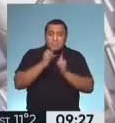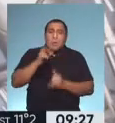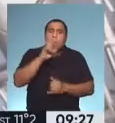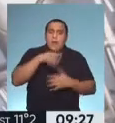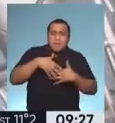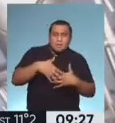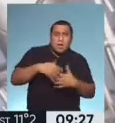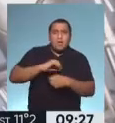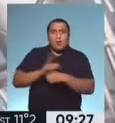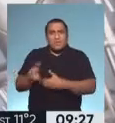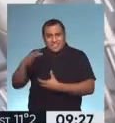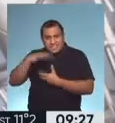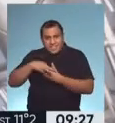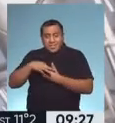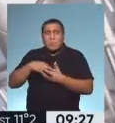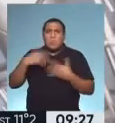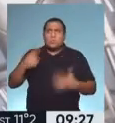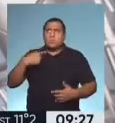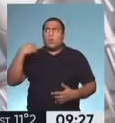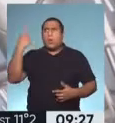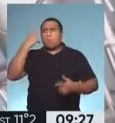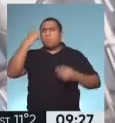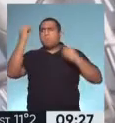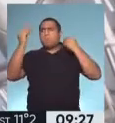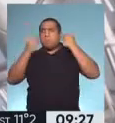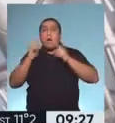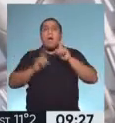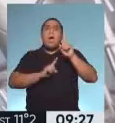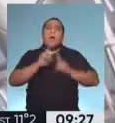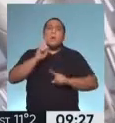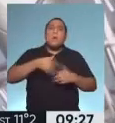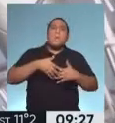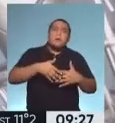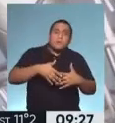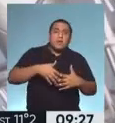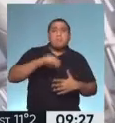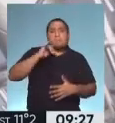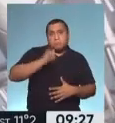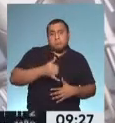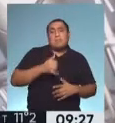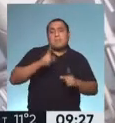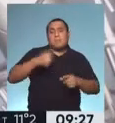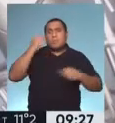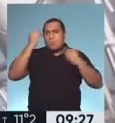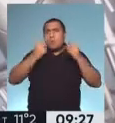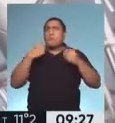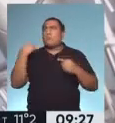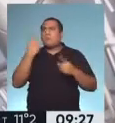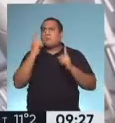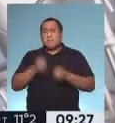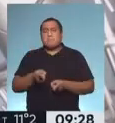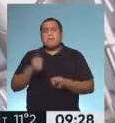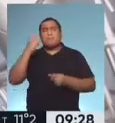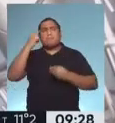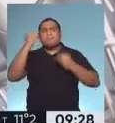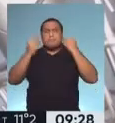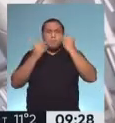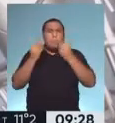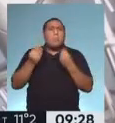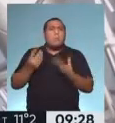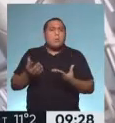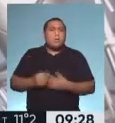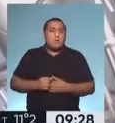de algo que por supuesto nos preocupa a todos a las que están embarazadas y a los que nos ocupamos de la salud porque justamente tiene que ver